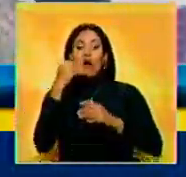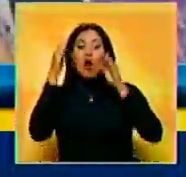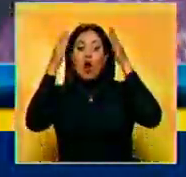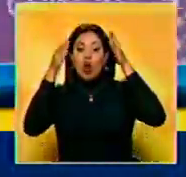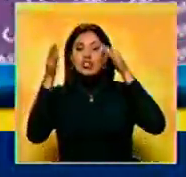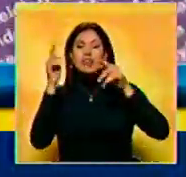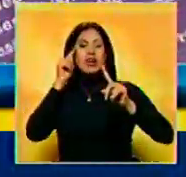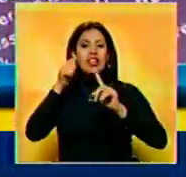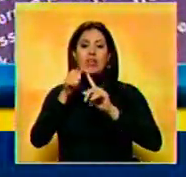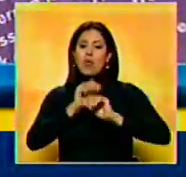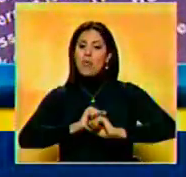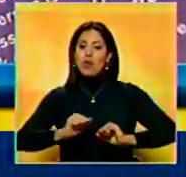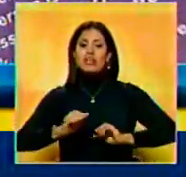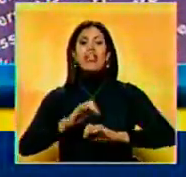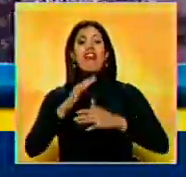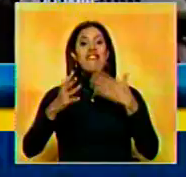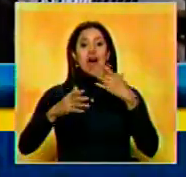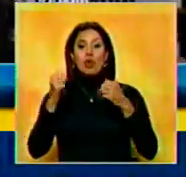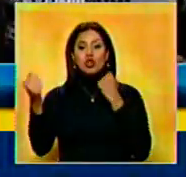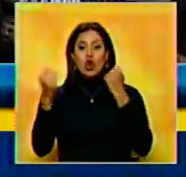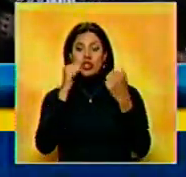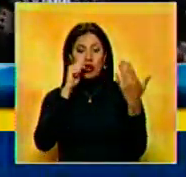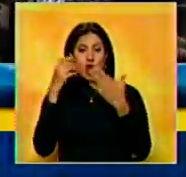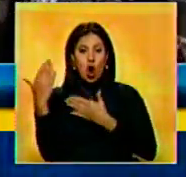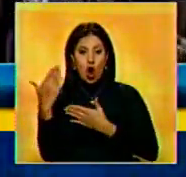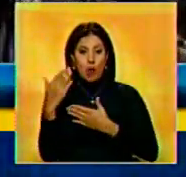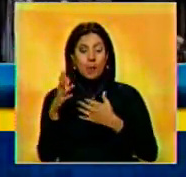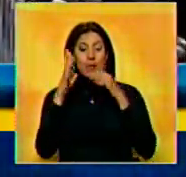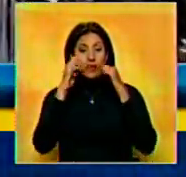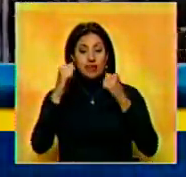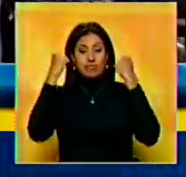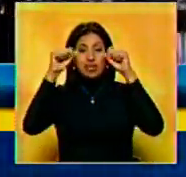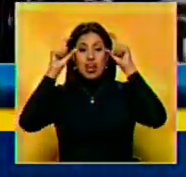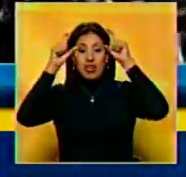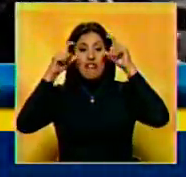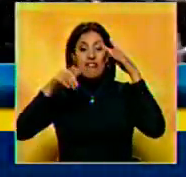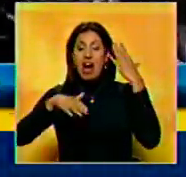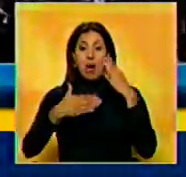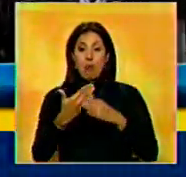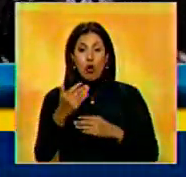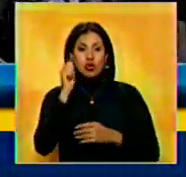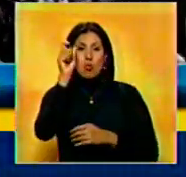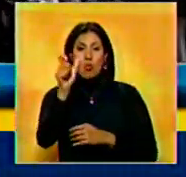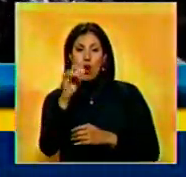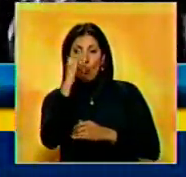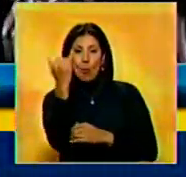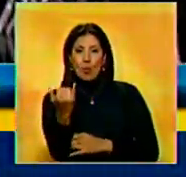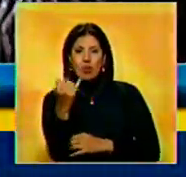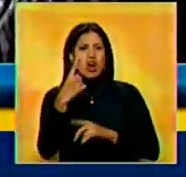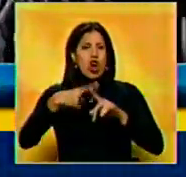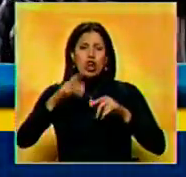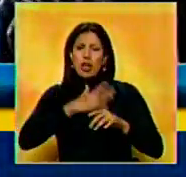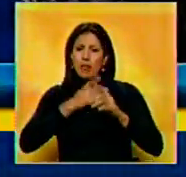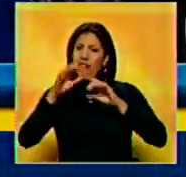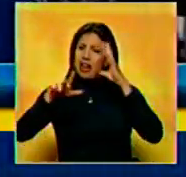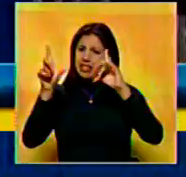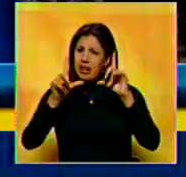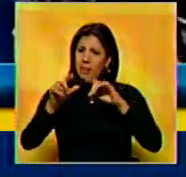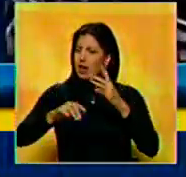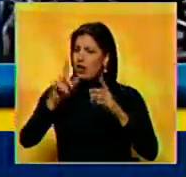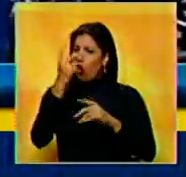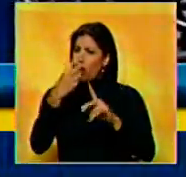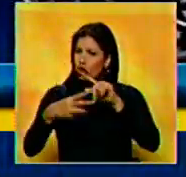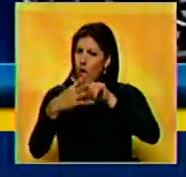parecen inalcanzables, el famoso entrenador Gunnar Peterson, quien ejercita celebridades como Kim Kardashian, Sofía Vergara, Sylvester